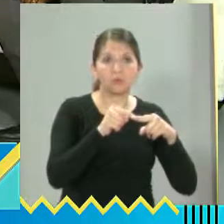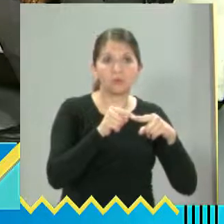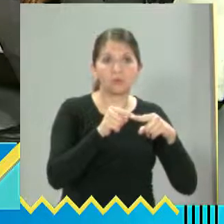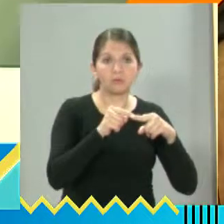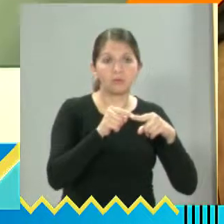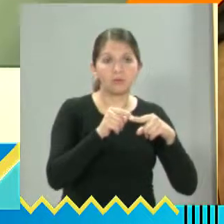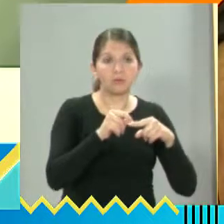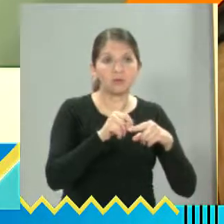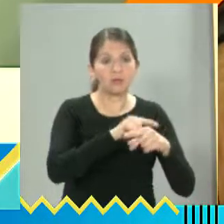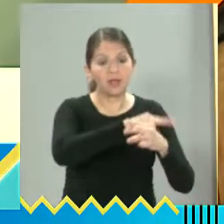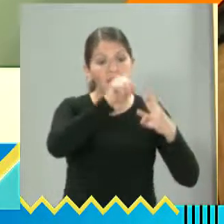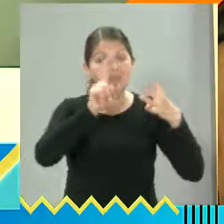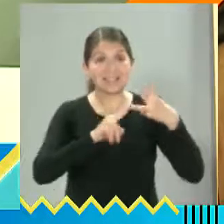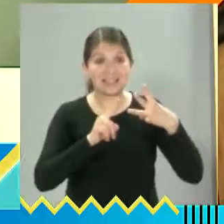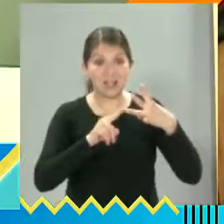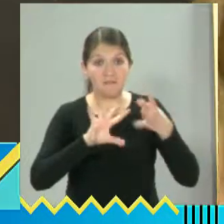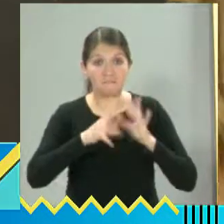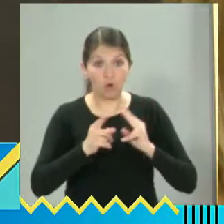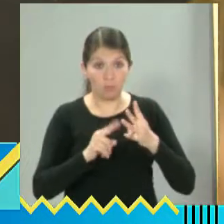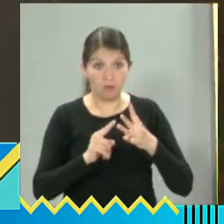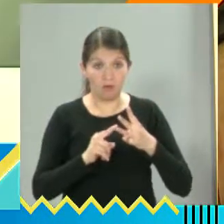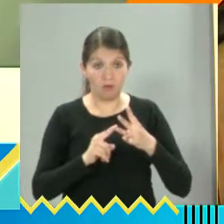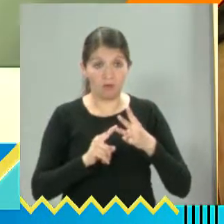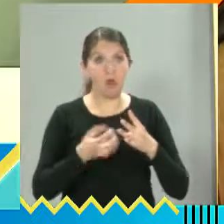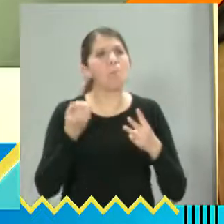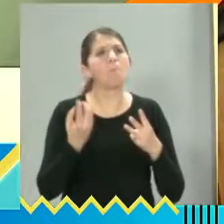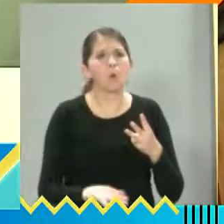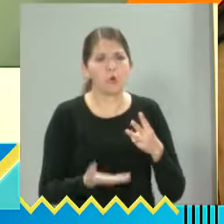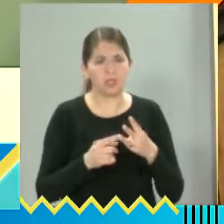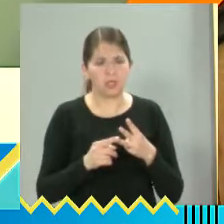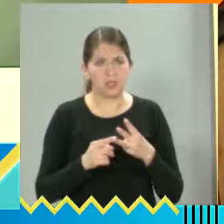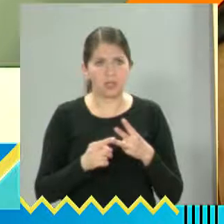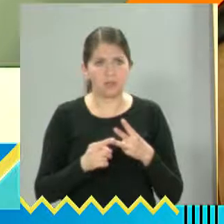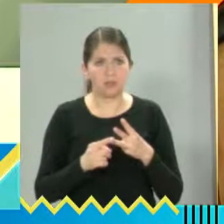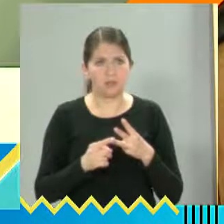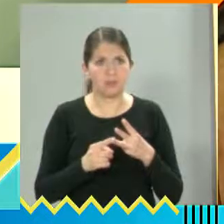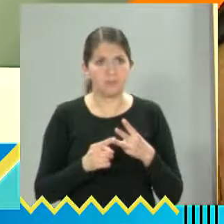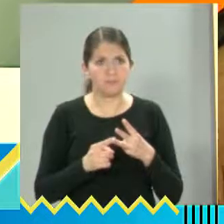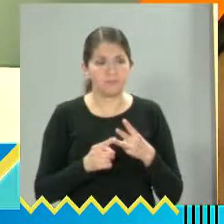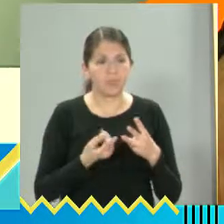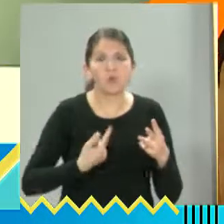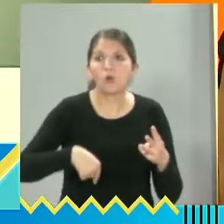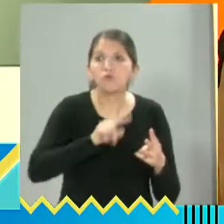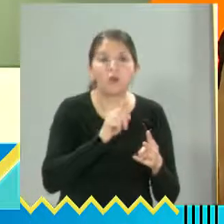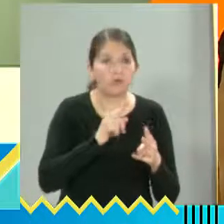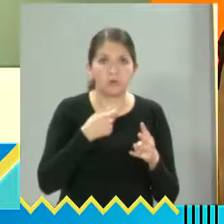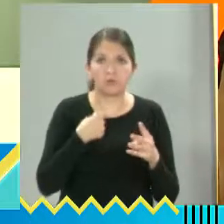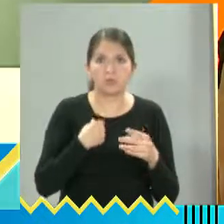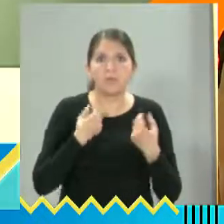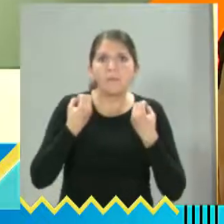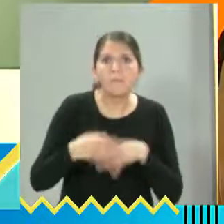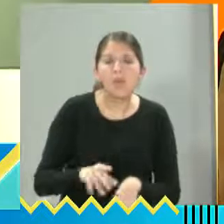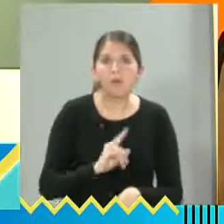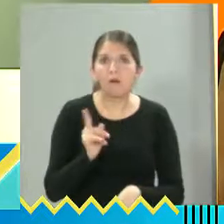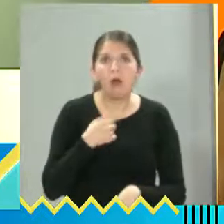tercera. No, la tercera. Ah, ¿Y por mira. qué nos da? ¿Por qué? Porque no queremos Porque el perder, miedo, claro. nunca Bien. queremos perder. Y